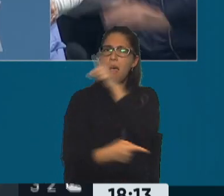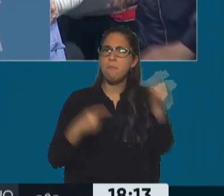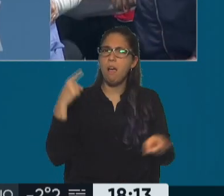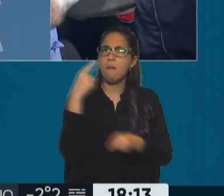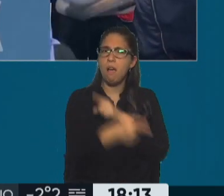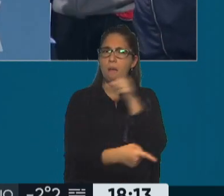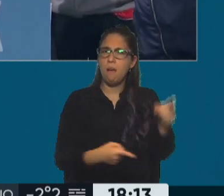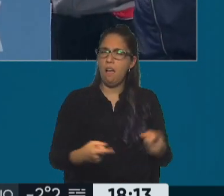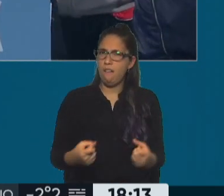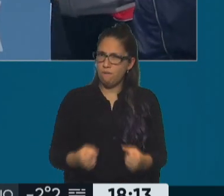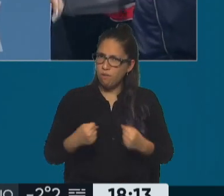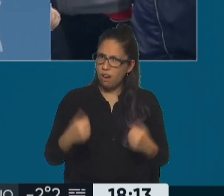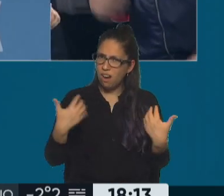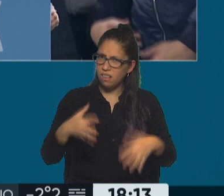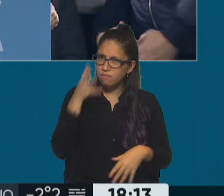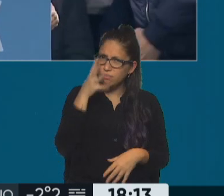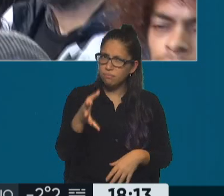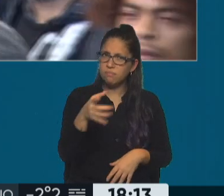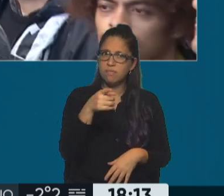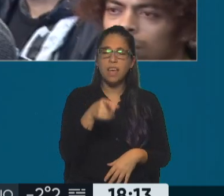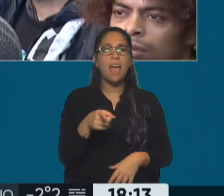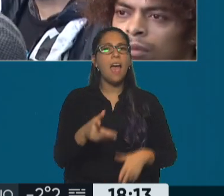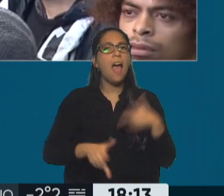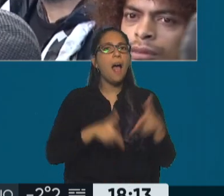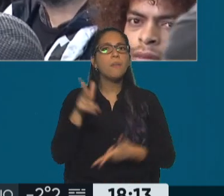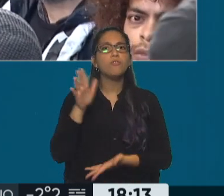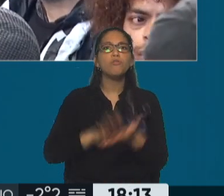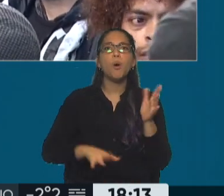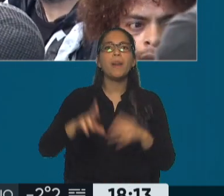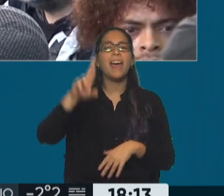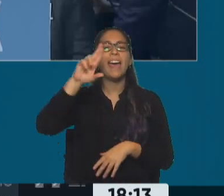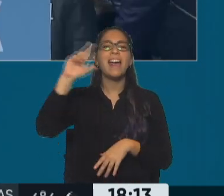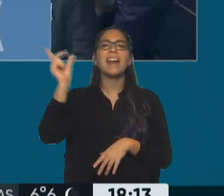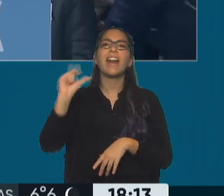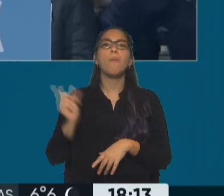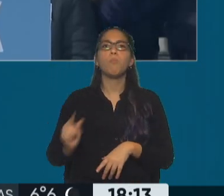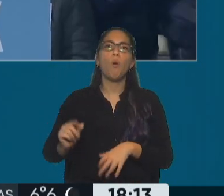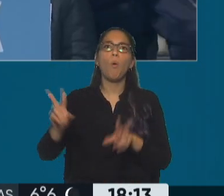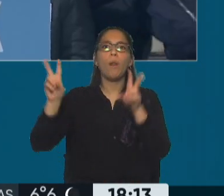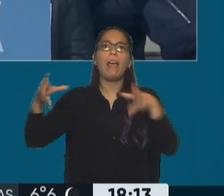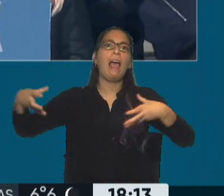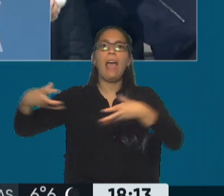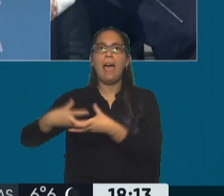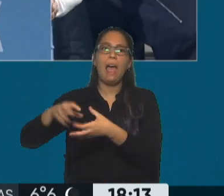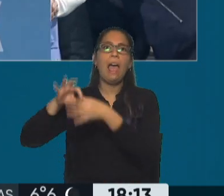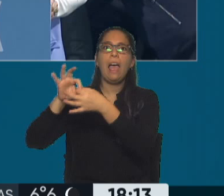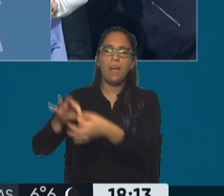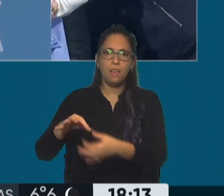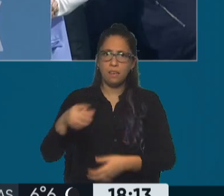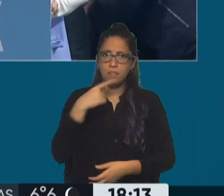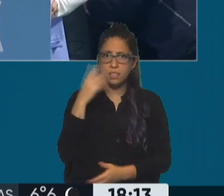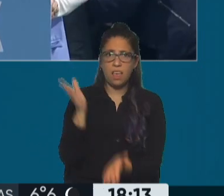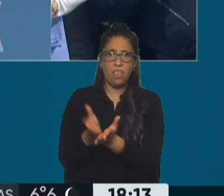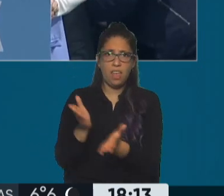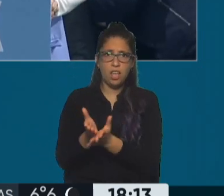muchísima fuerza, Hablan de republicanismo y sostienen que el derechos humanos